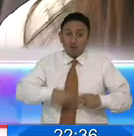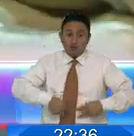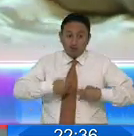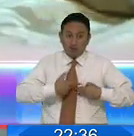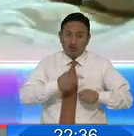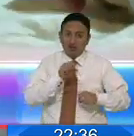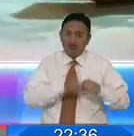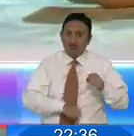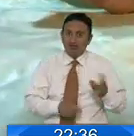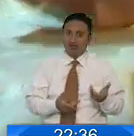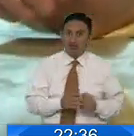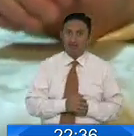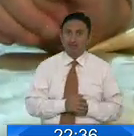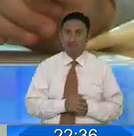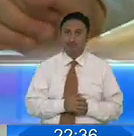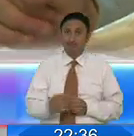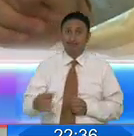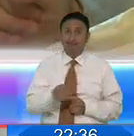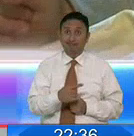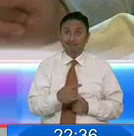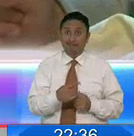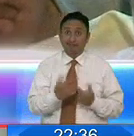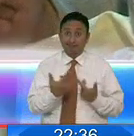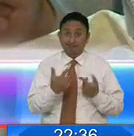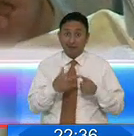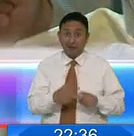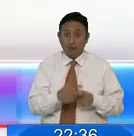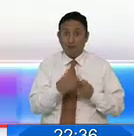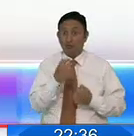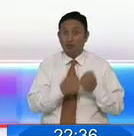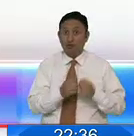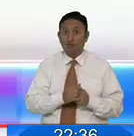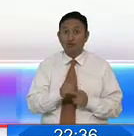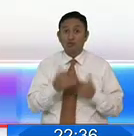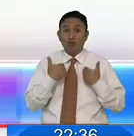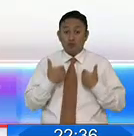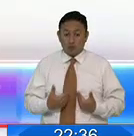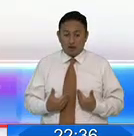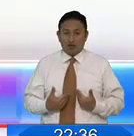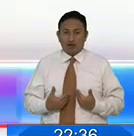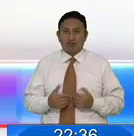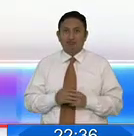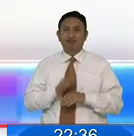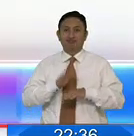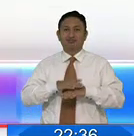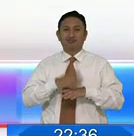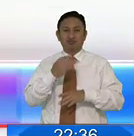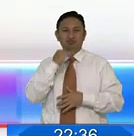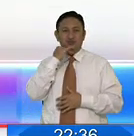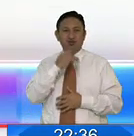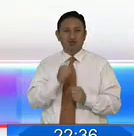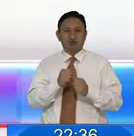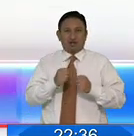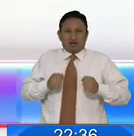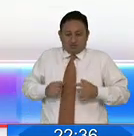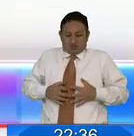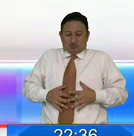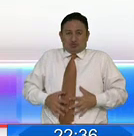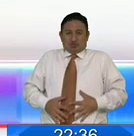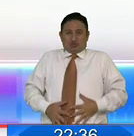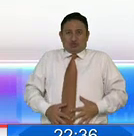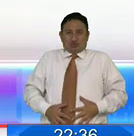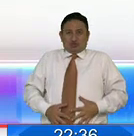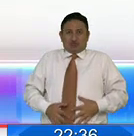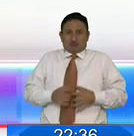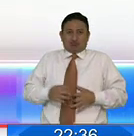pero la desgracia del menor apenas comenzaba su cuerpo colapsó producto de una fuerte infección intestinal produciéndose una hipoxia